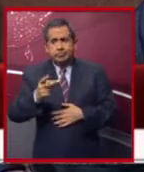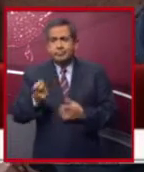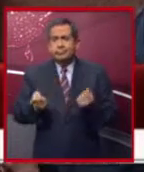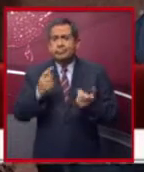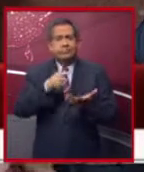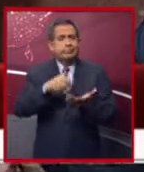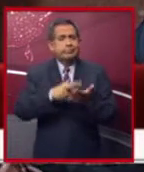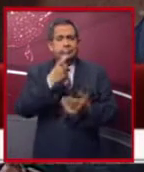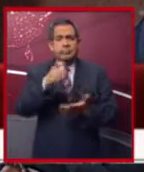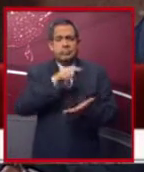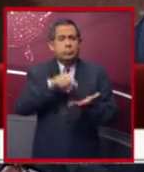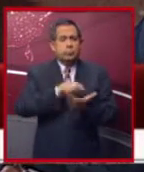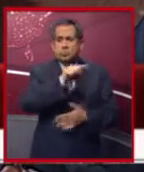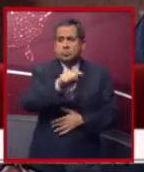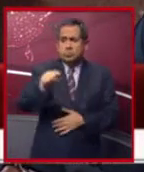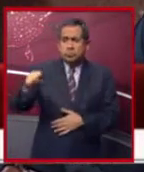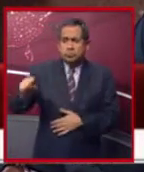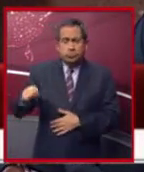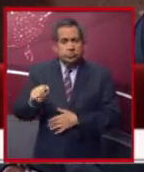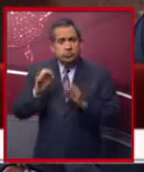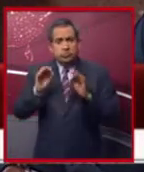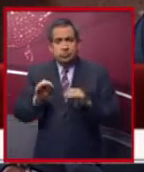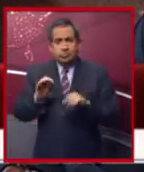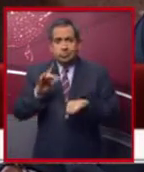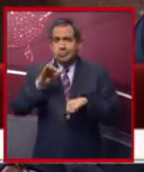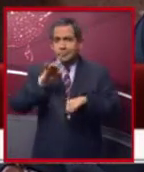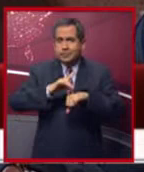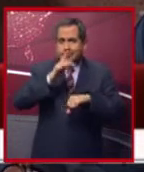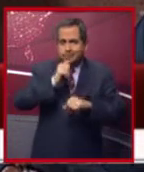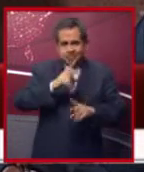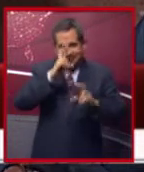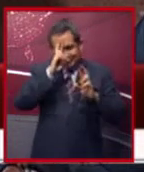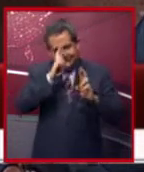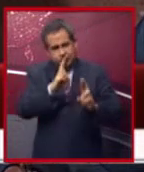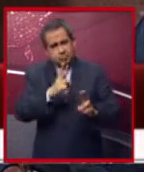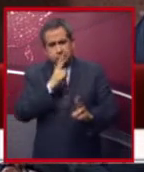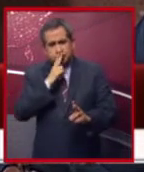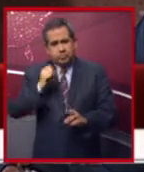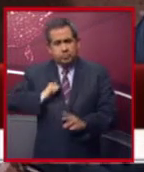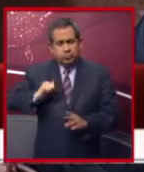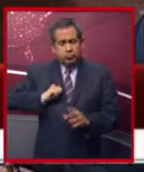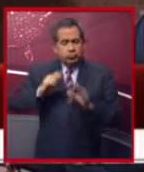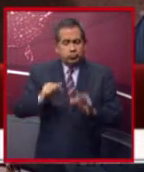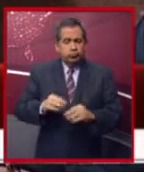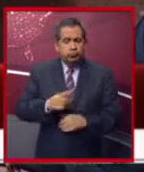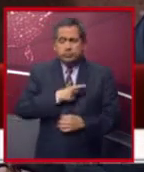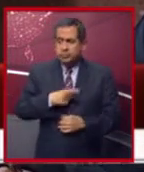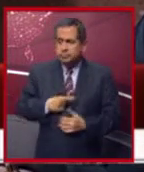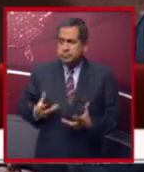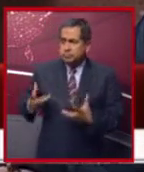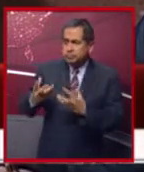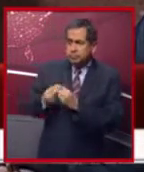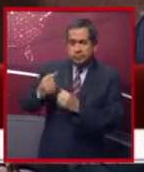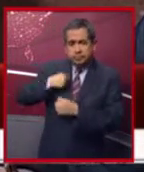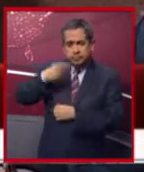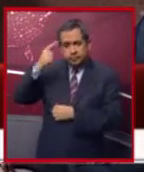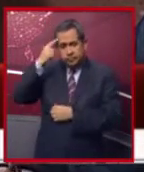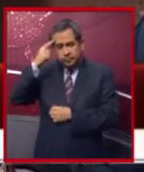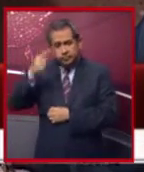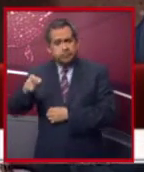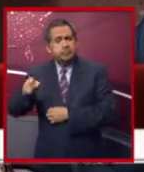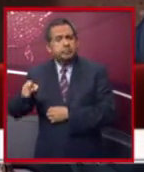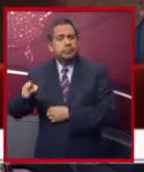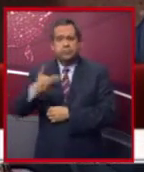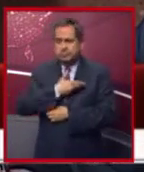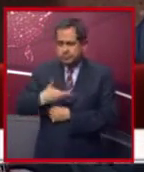país, tendríamos que pensar en construir de manera conjunta entre el Poder Legislativo y el Poder